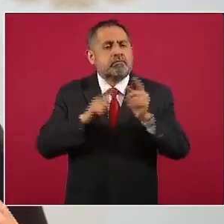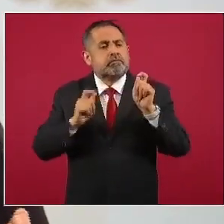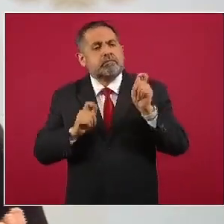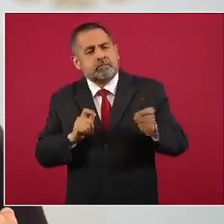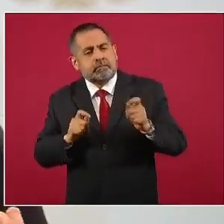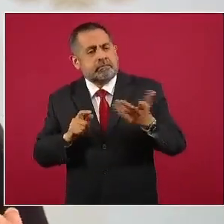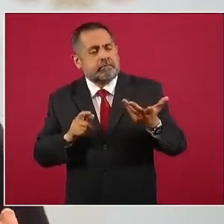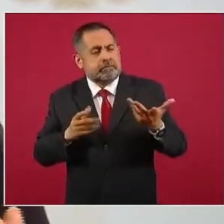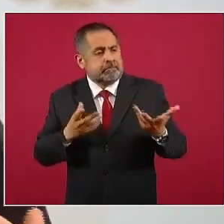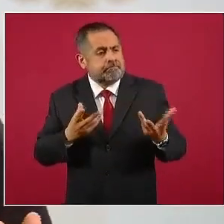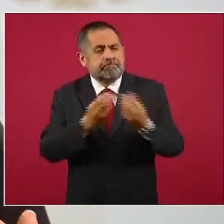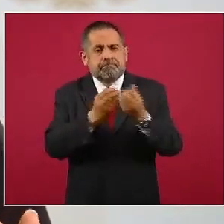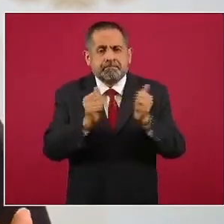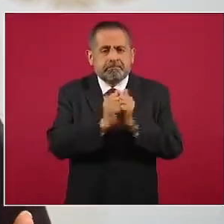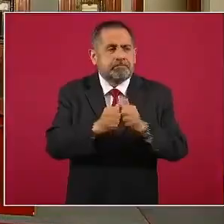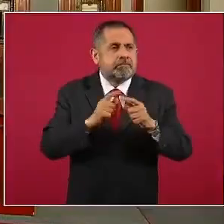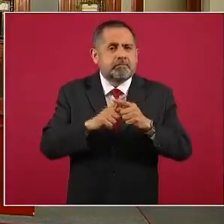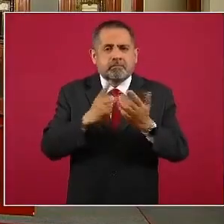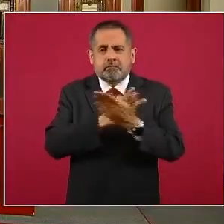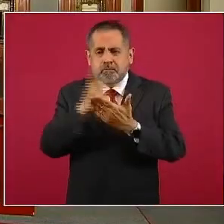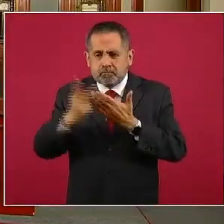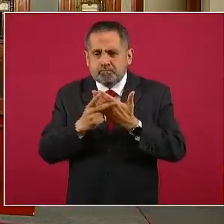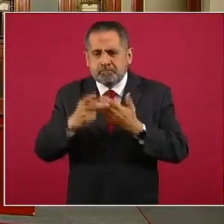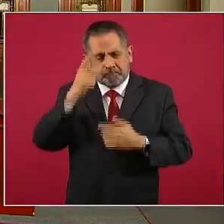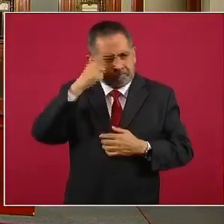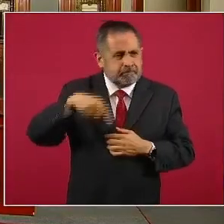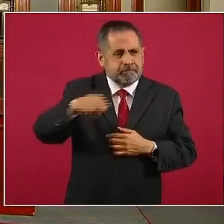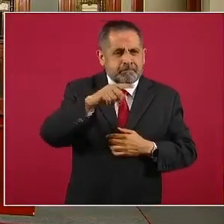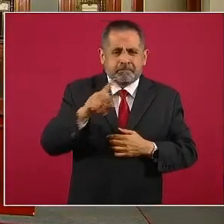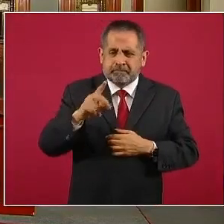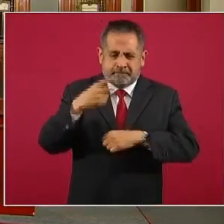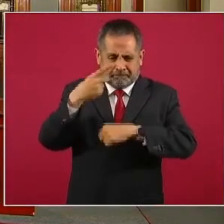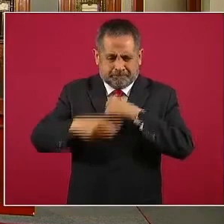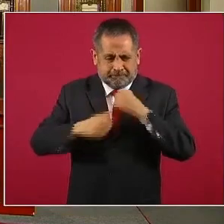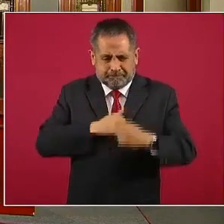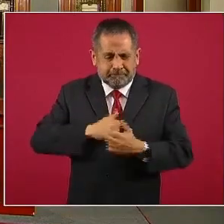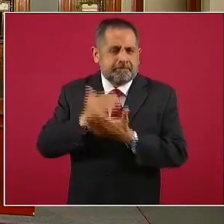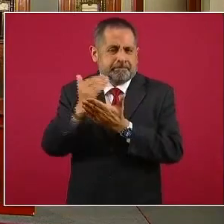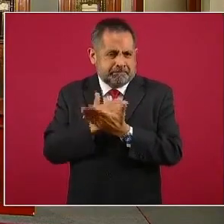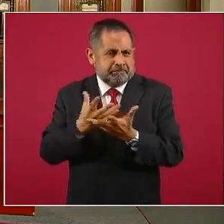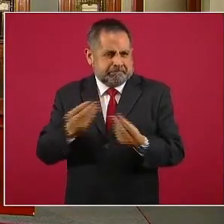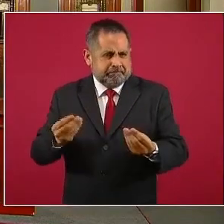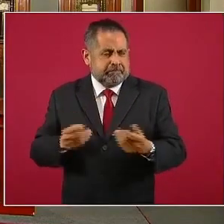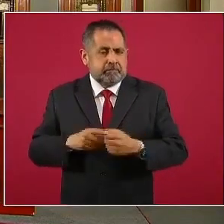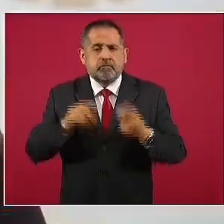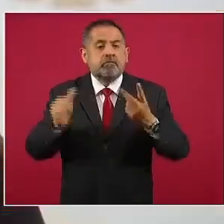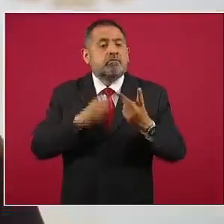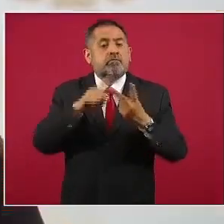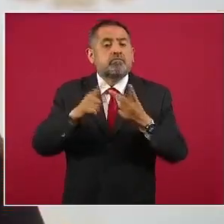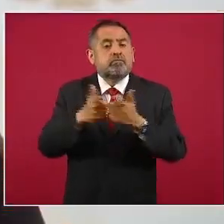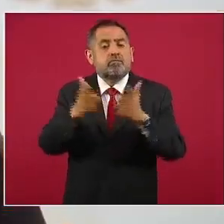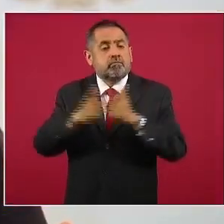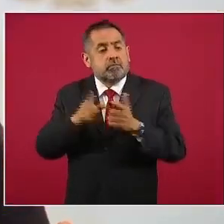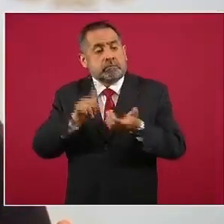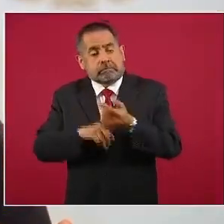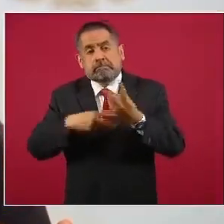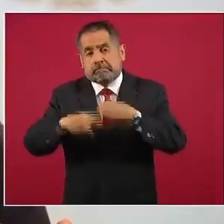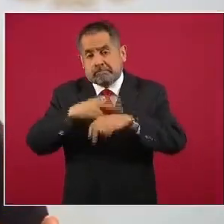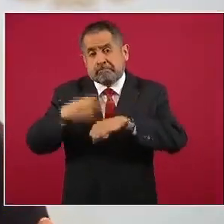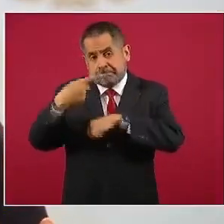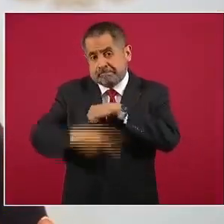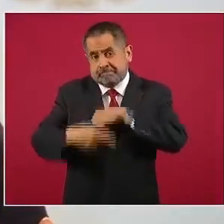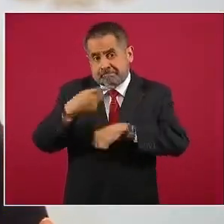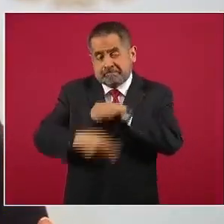van de la mano de programas de reducción del daño. Otro de los grupos que tienen un incremento de riesgo de